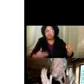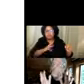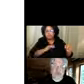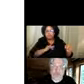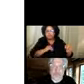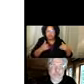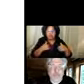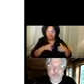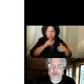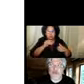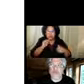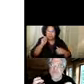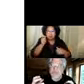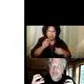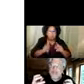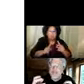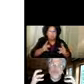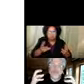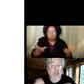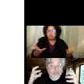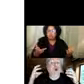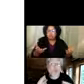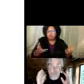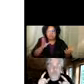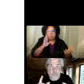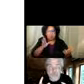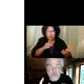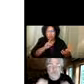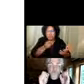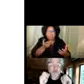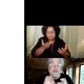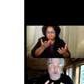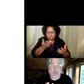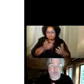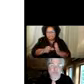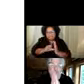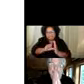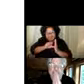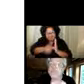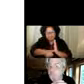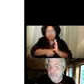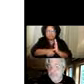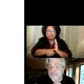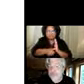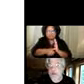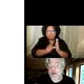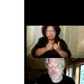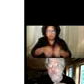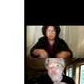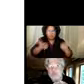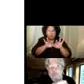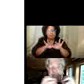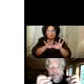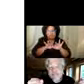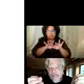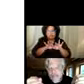por causa de la conversación que vamos a tener el día de hoy. Tenemos varias personas excelentes que creo que realmente van a ayudarnos a ver la